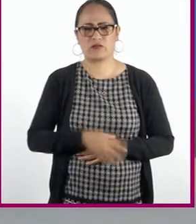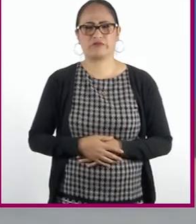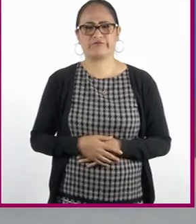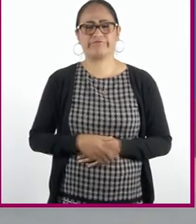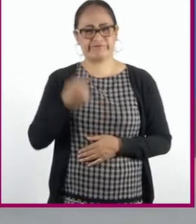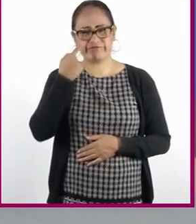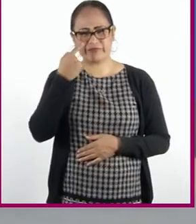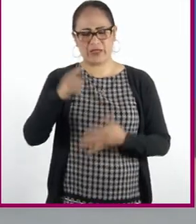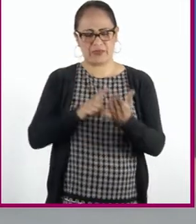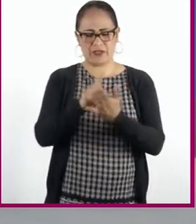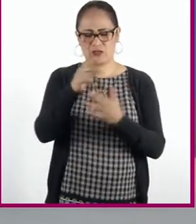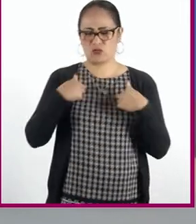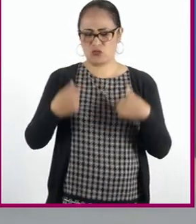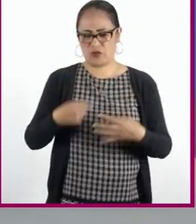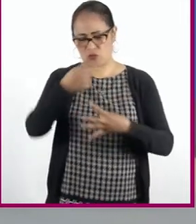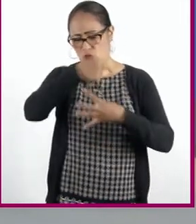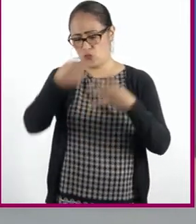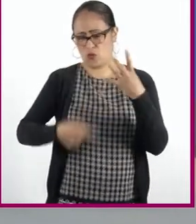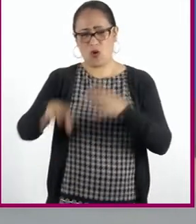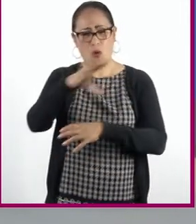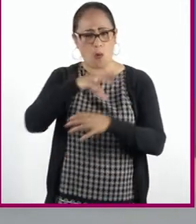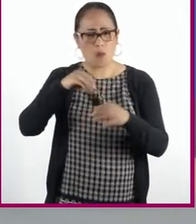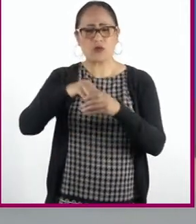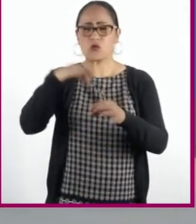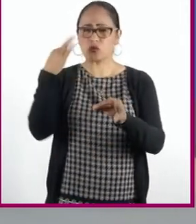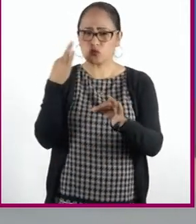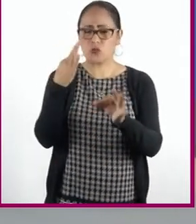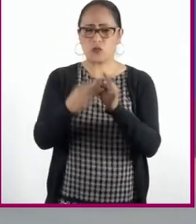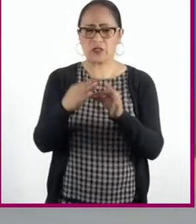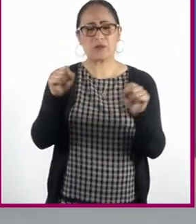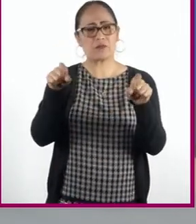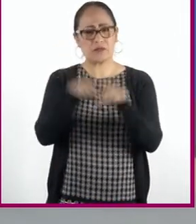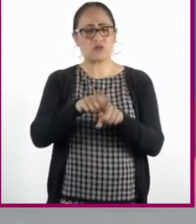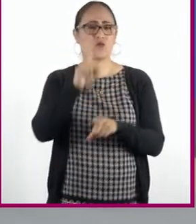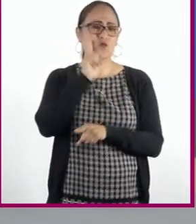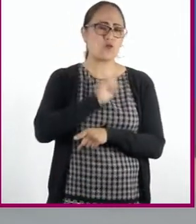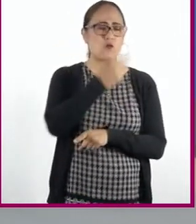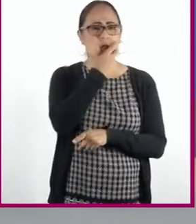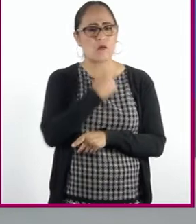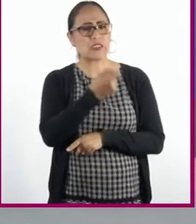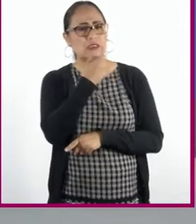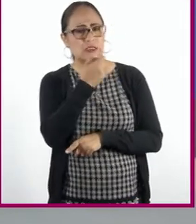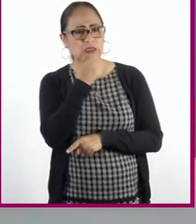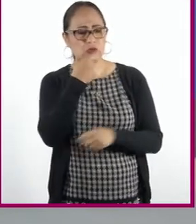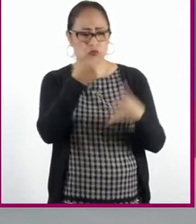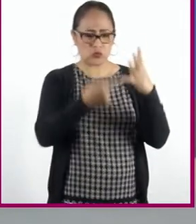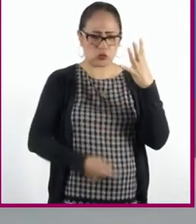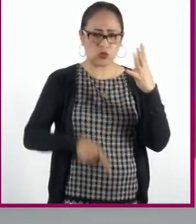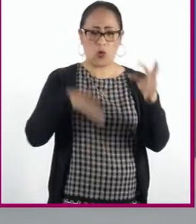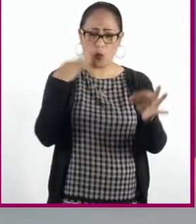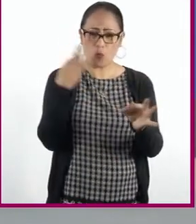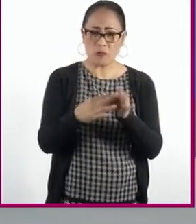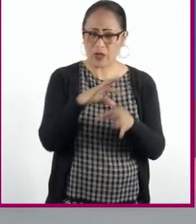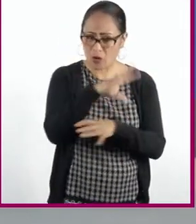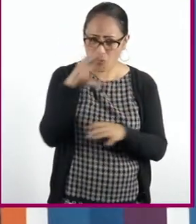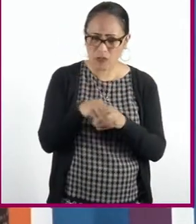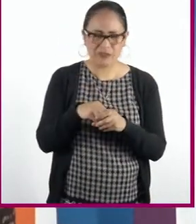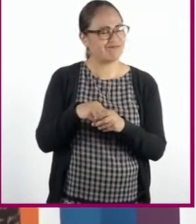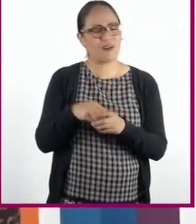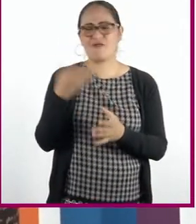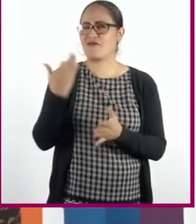total cumplimiento de los derechos humanos, así como los derechos de las niñas y los niños, es muy largo. Nos falta mucho por hacer.